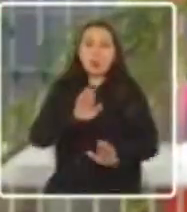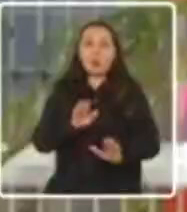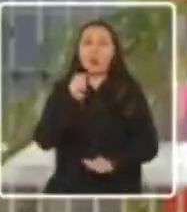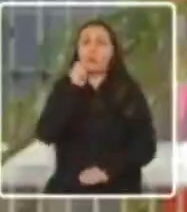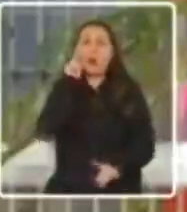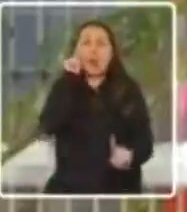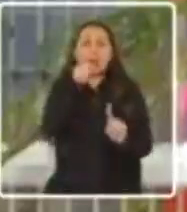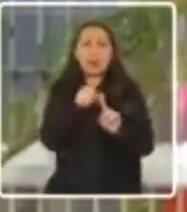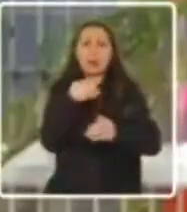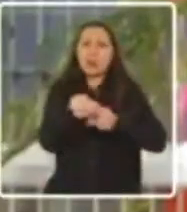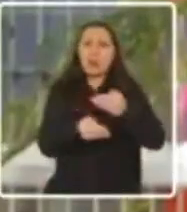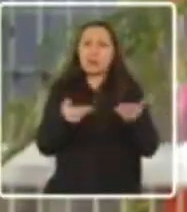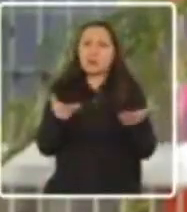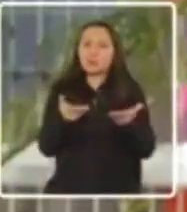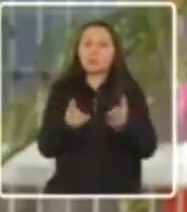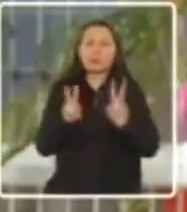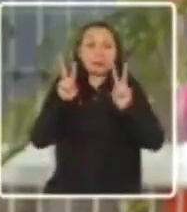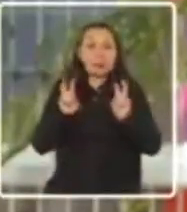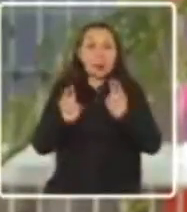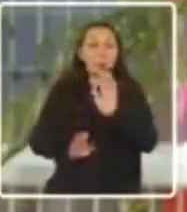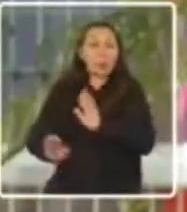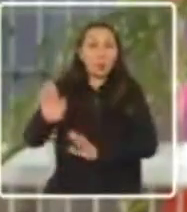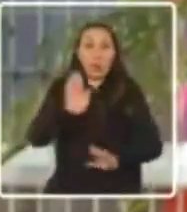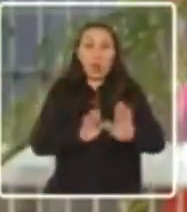¿Cuál es el objetivo de estos avances? Que los cuidados...